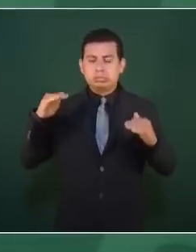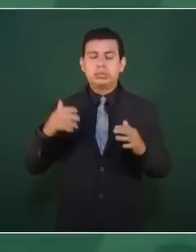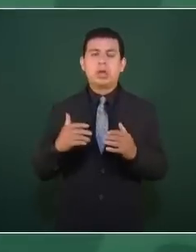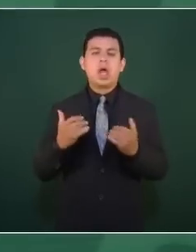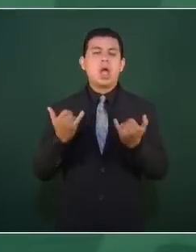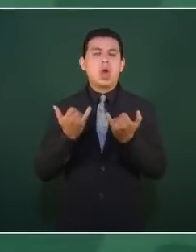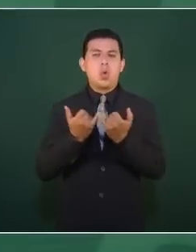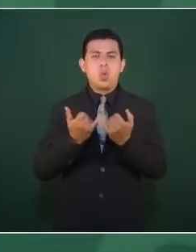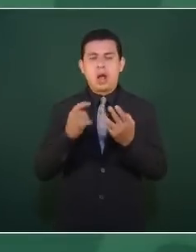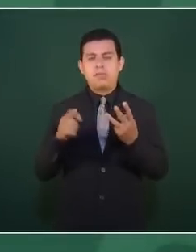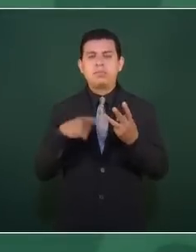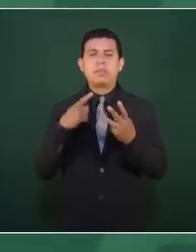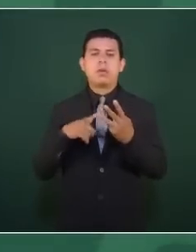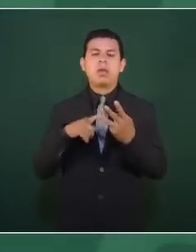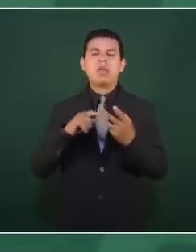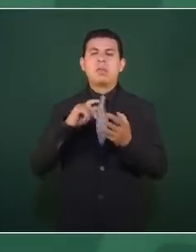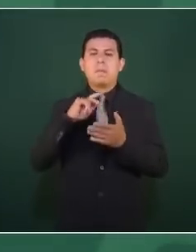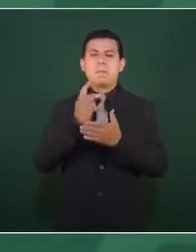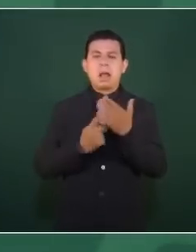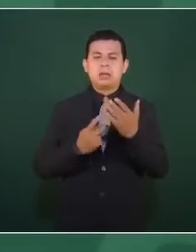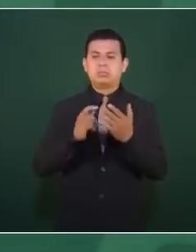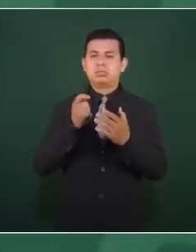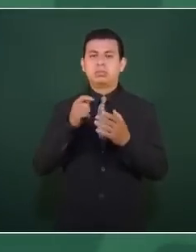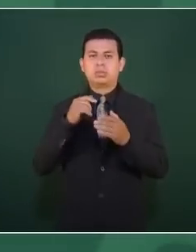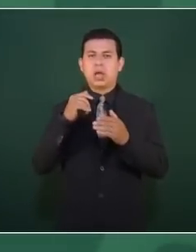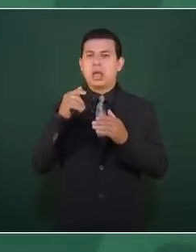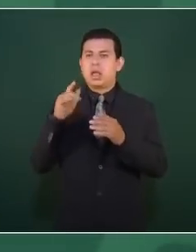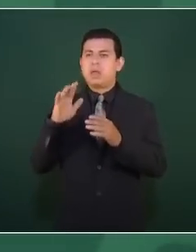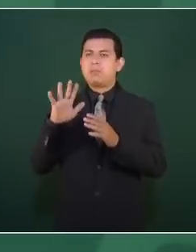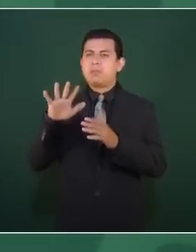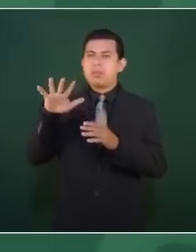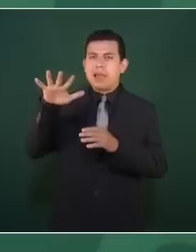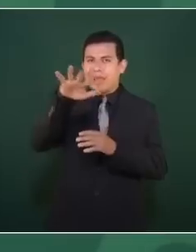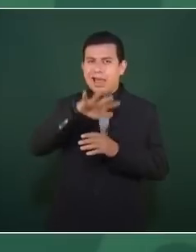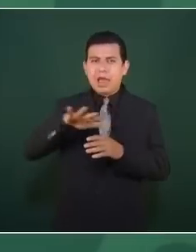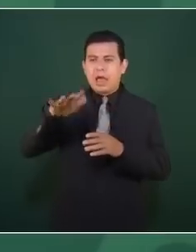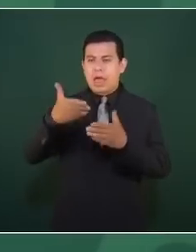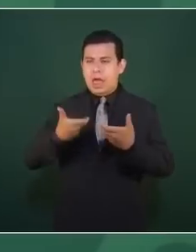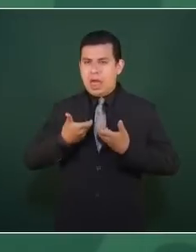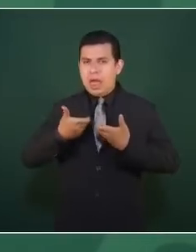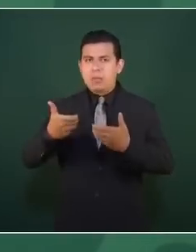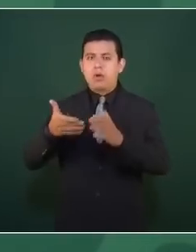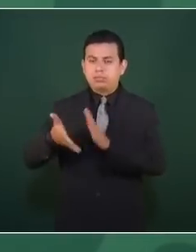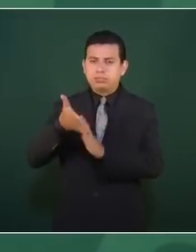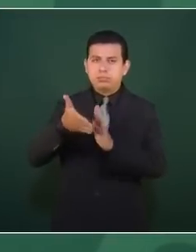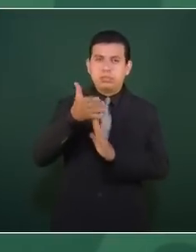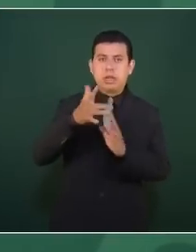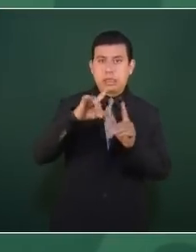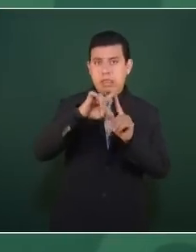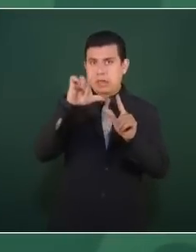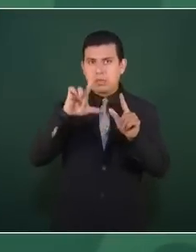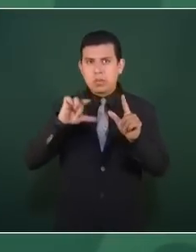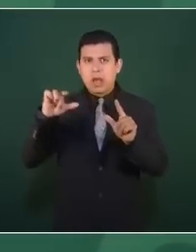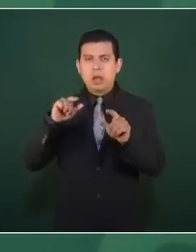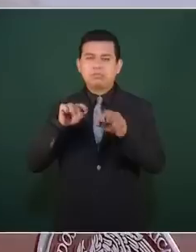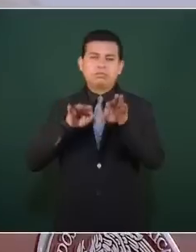Reconstrucción, que es nacional, como ya lo expresé,